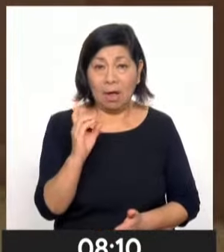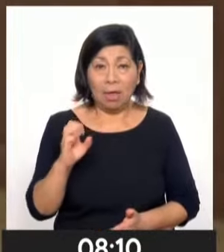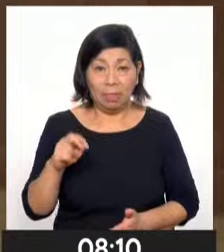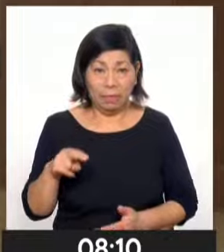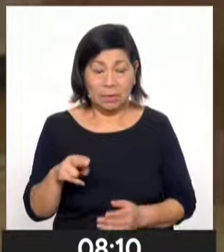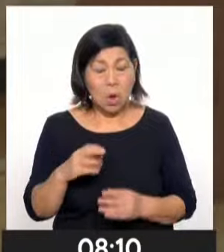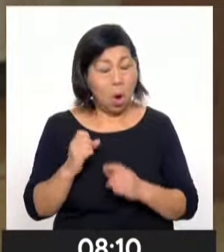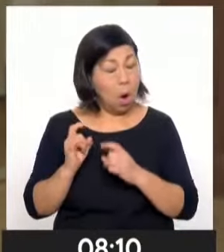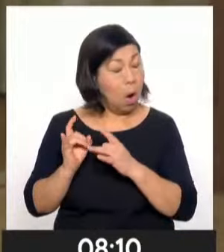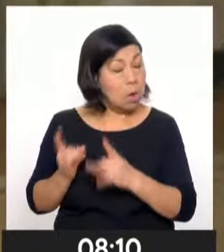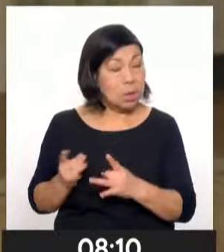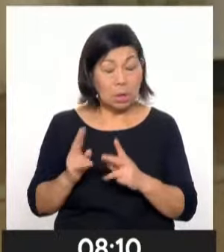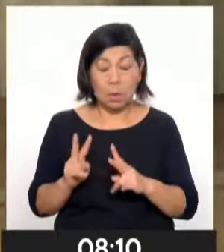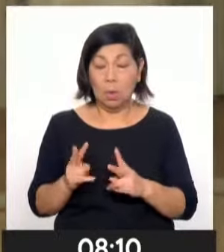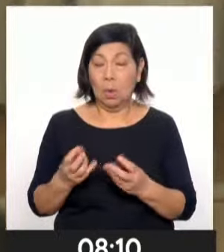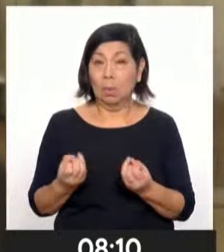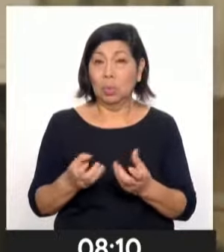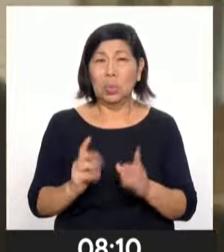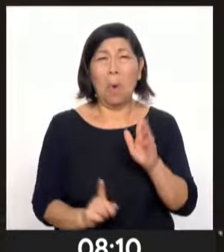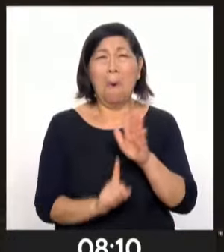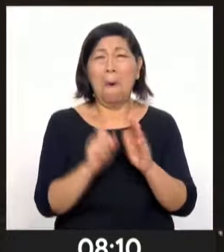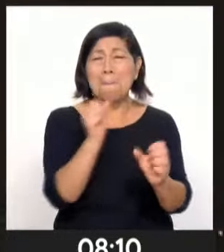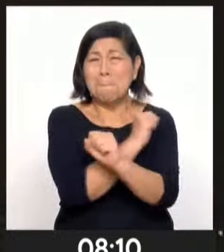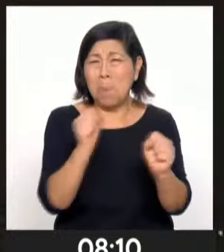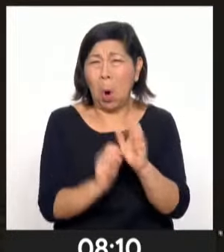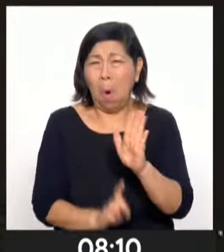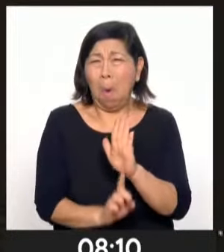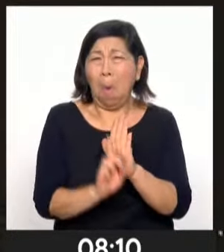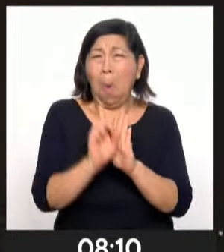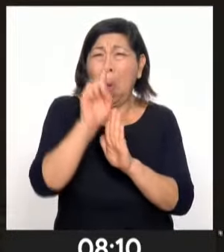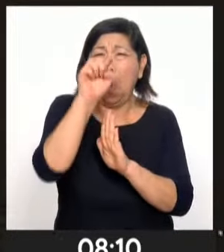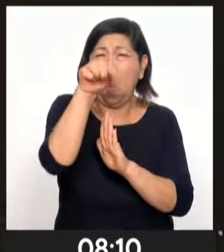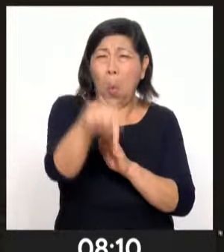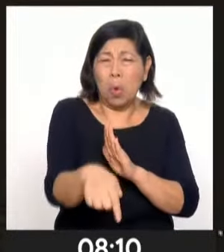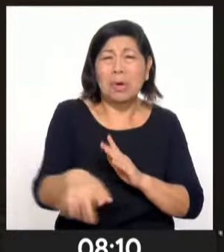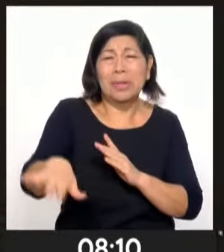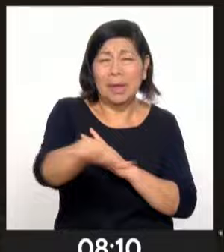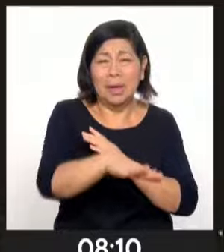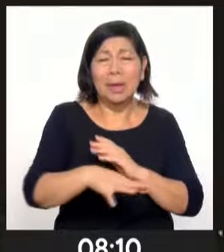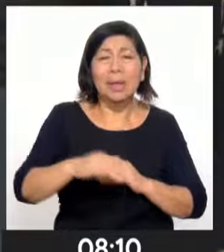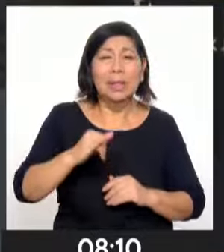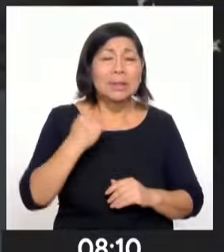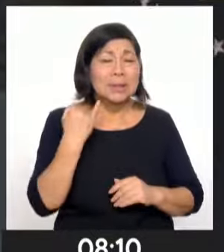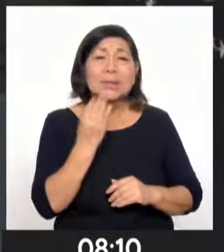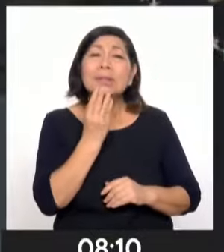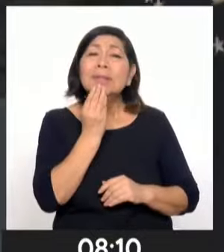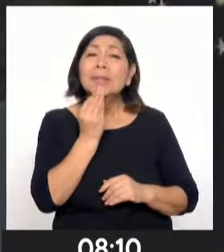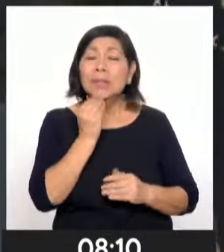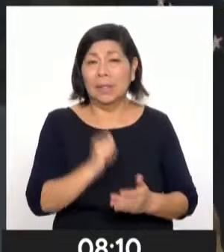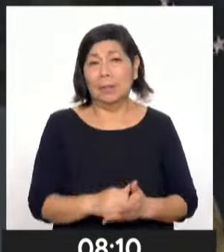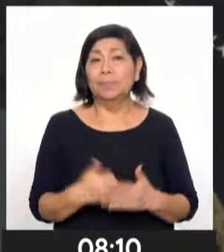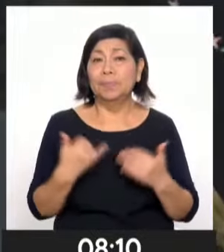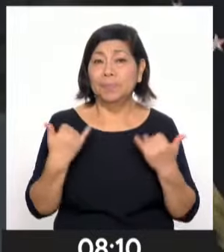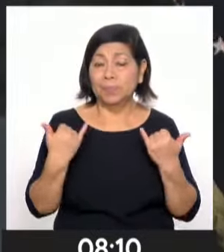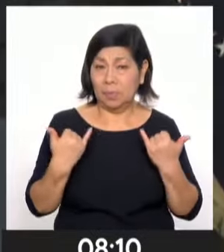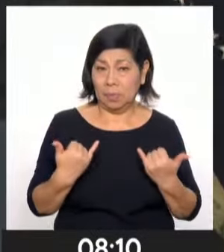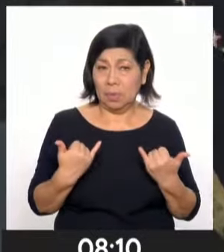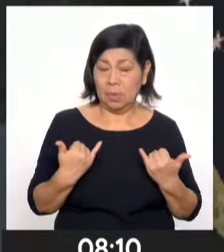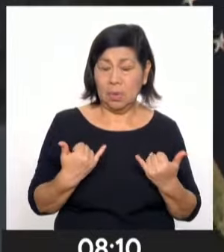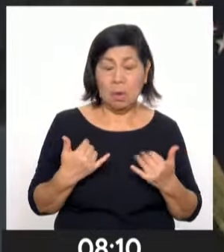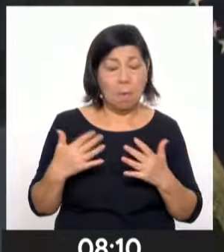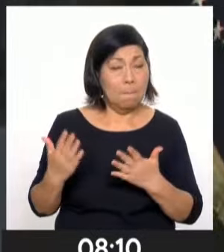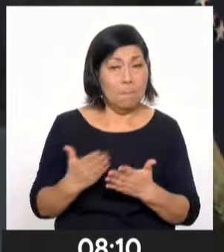de espantosas las imágenes de miles de cohetes lanzados contra Israel. En este momento de